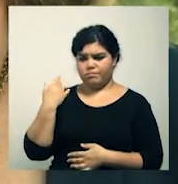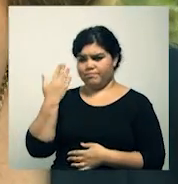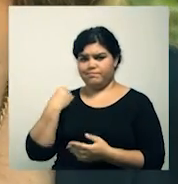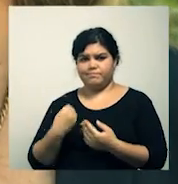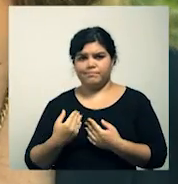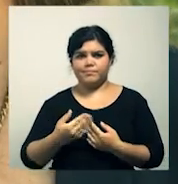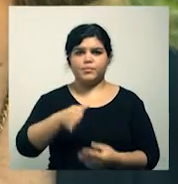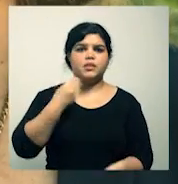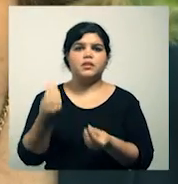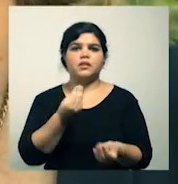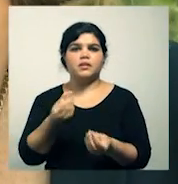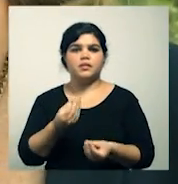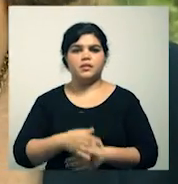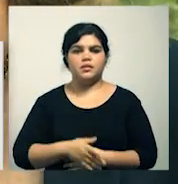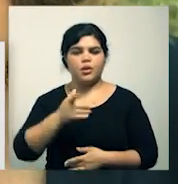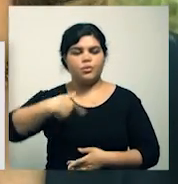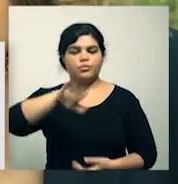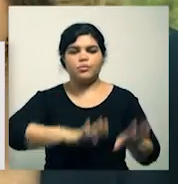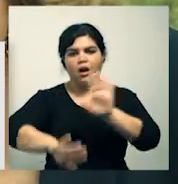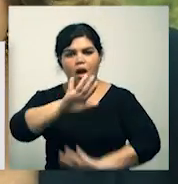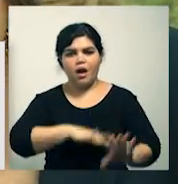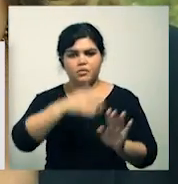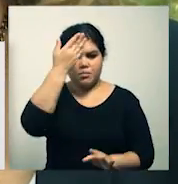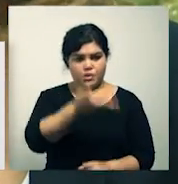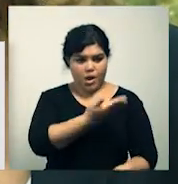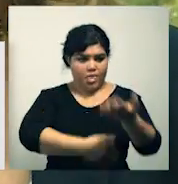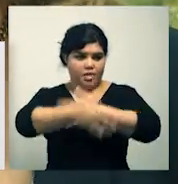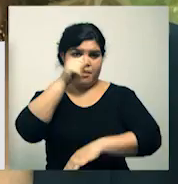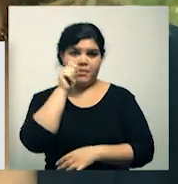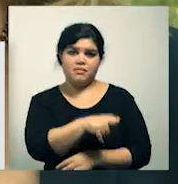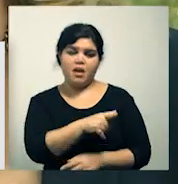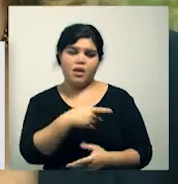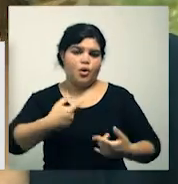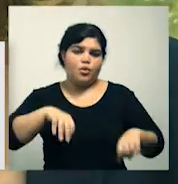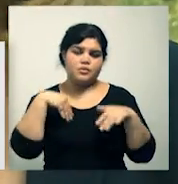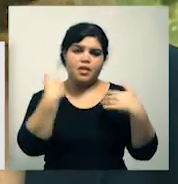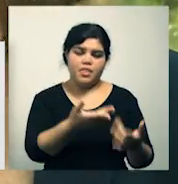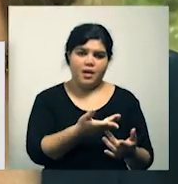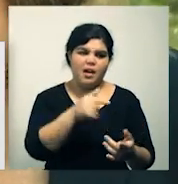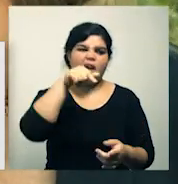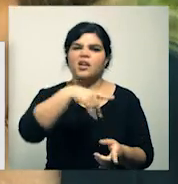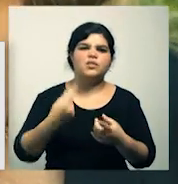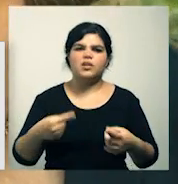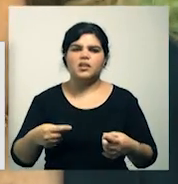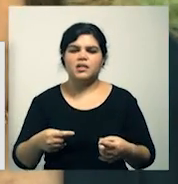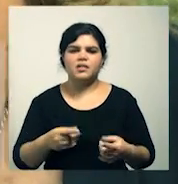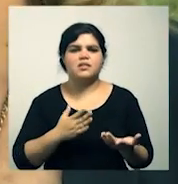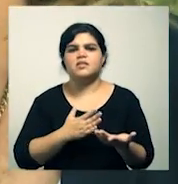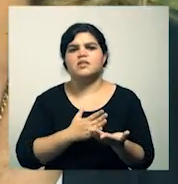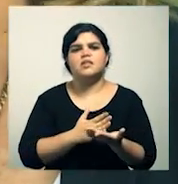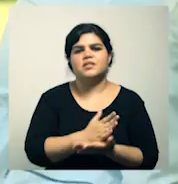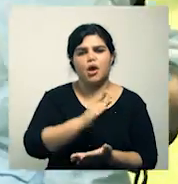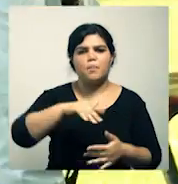abarcando una serie de abordajes a la persona con discapacidad. Estos abordajes son disímiles de acuerdo a